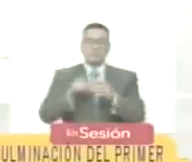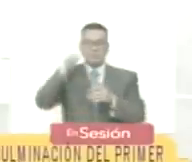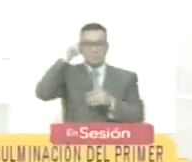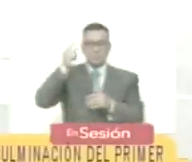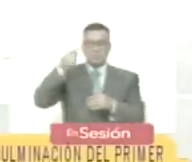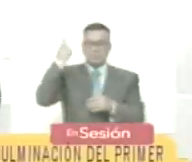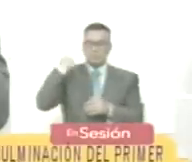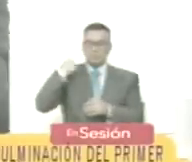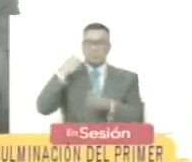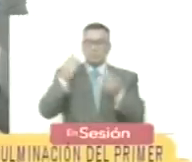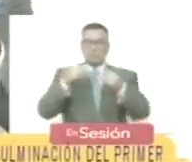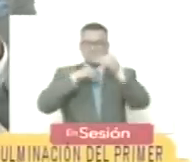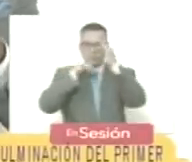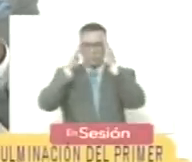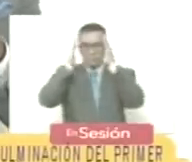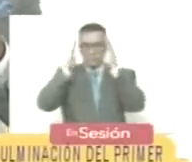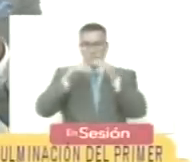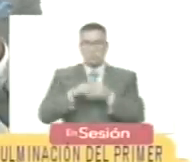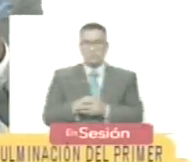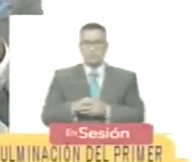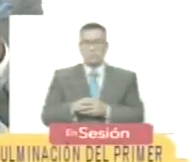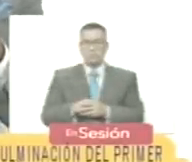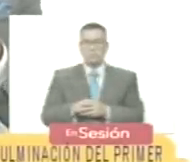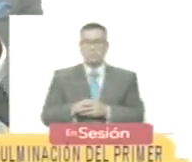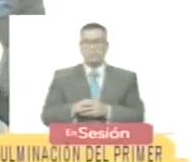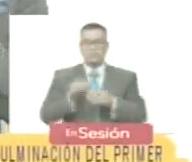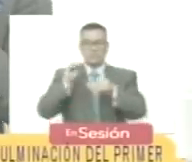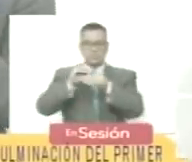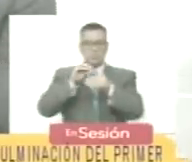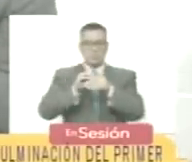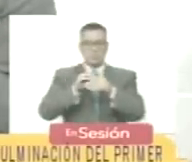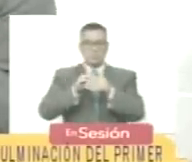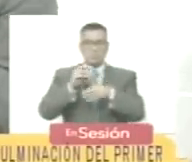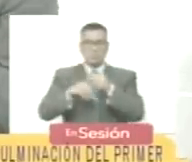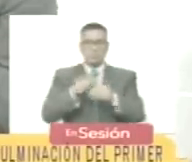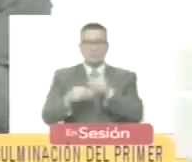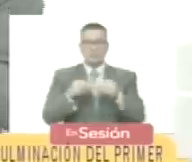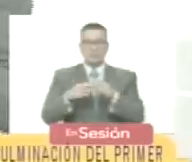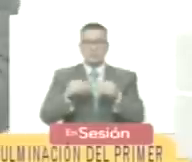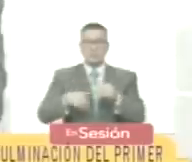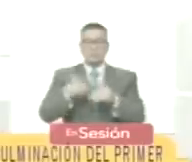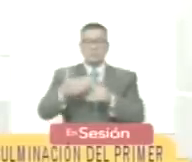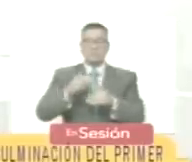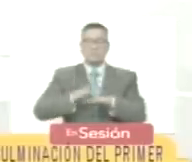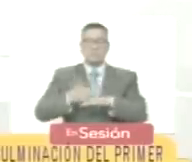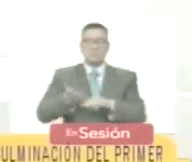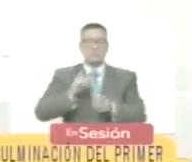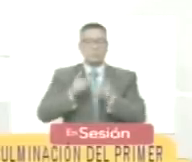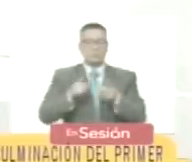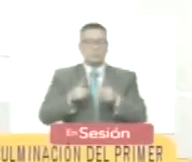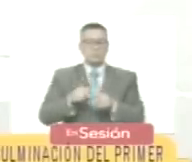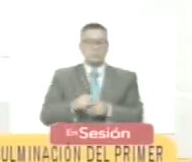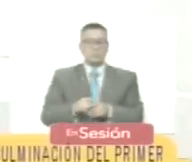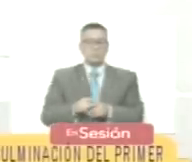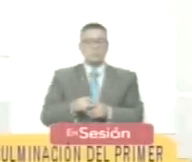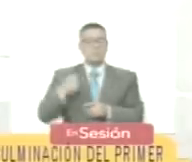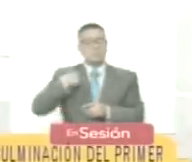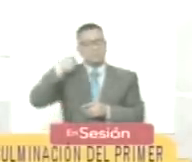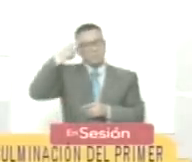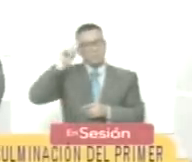deben estar atentos a la convocatoria de sesiones extraordinarias, porque algunos eventos